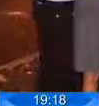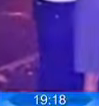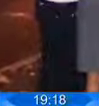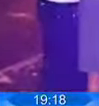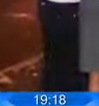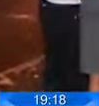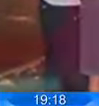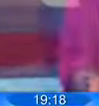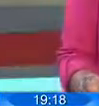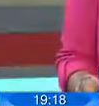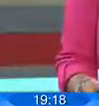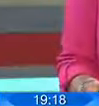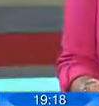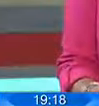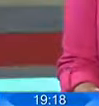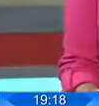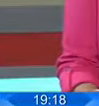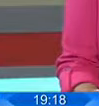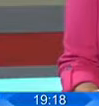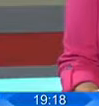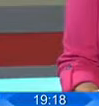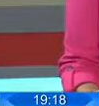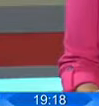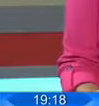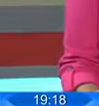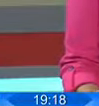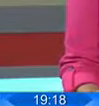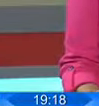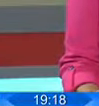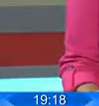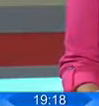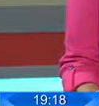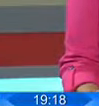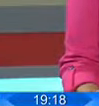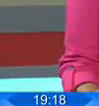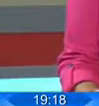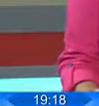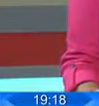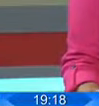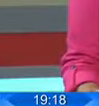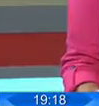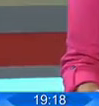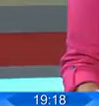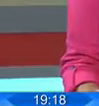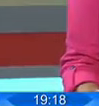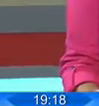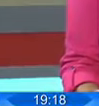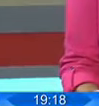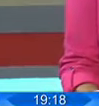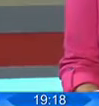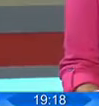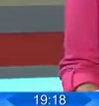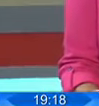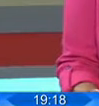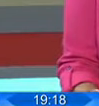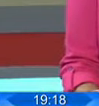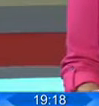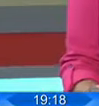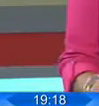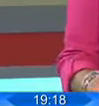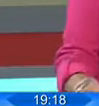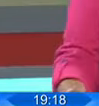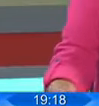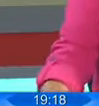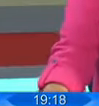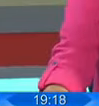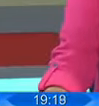Salazar. Bomberos continúan trabajando por segundo día consecutivo en el incendio registrado en el Cerro Atacazo, al sur de la capital.